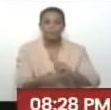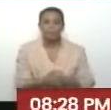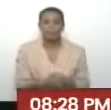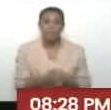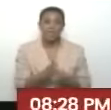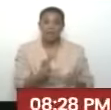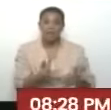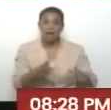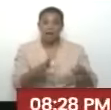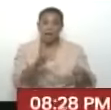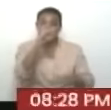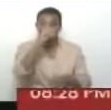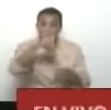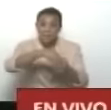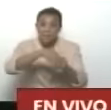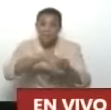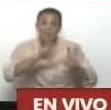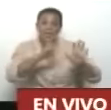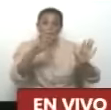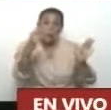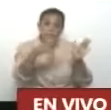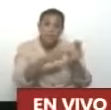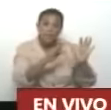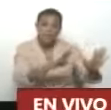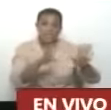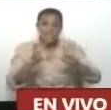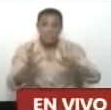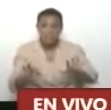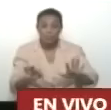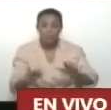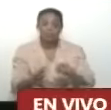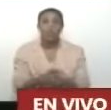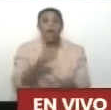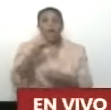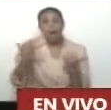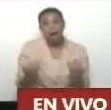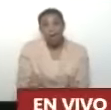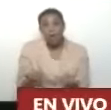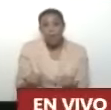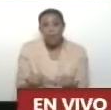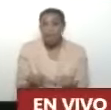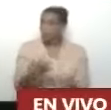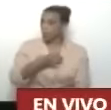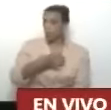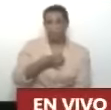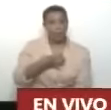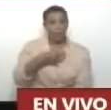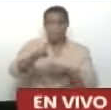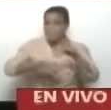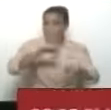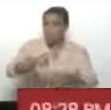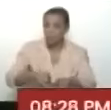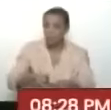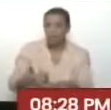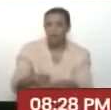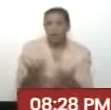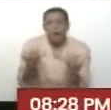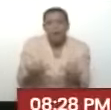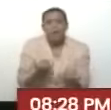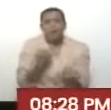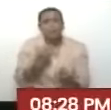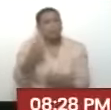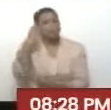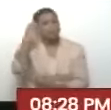del 18, la presidencial, a no participar en la parlamentaria del año 20... Y ahora llamaron a no participar en el referendo. Ahora yo me